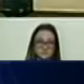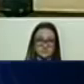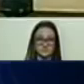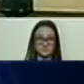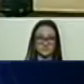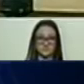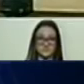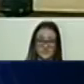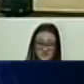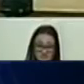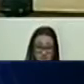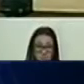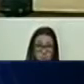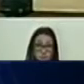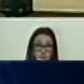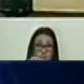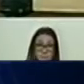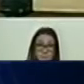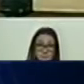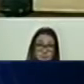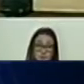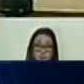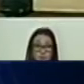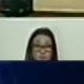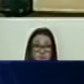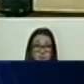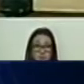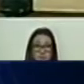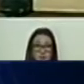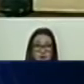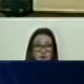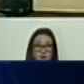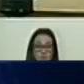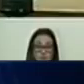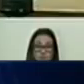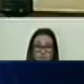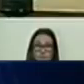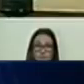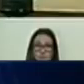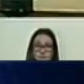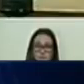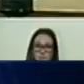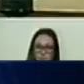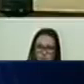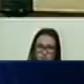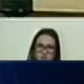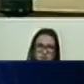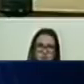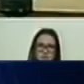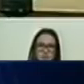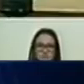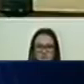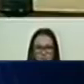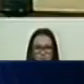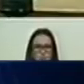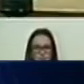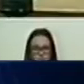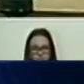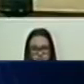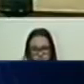El 60% de las personas que tienen empleo es empleo formal, protegido, pues, con el HCM, esas cosas que ustedes